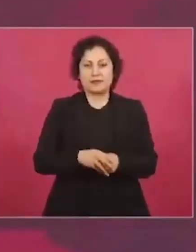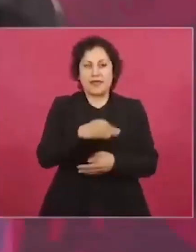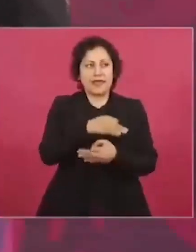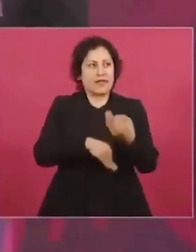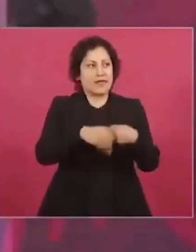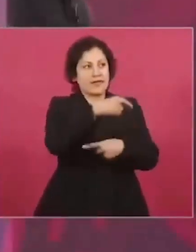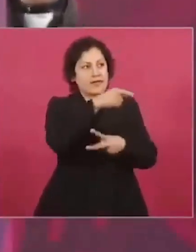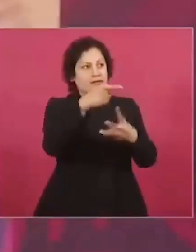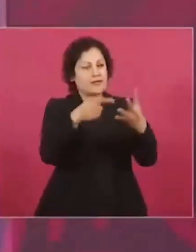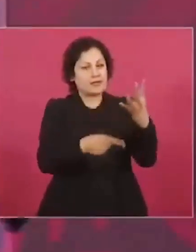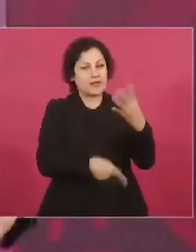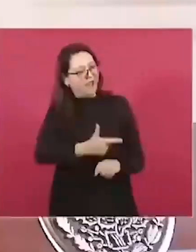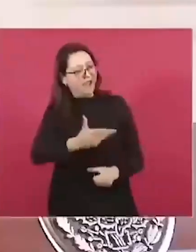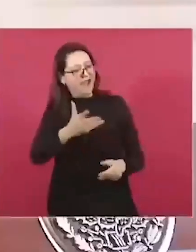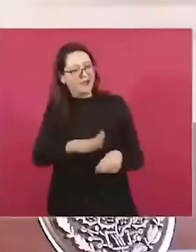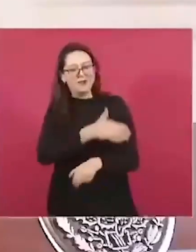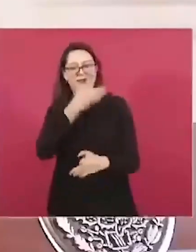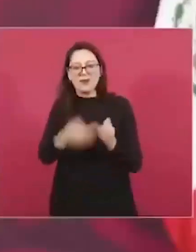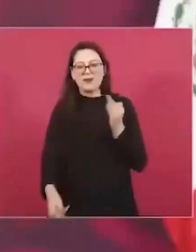de ellos, ¿no?